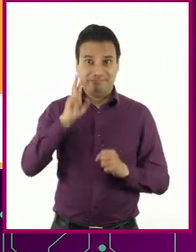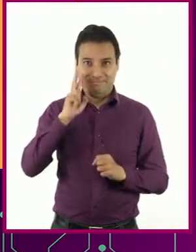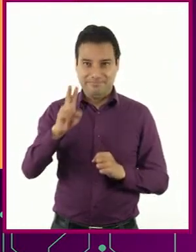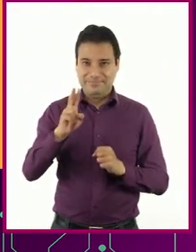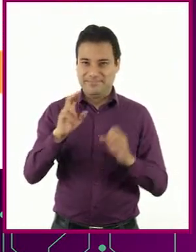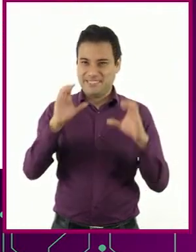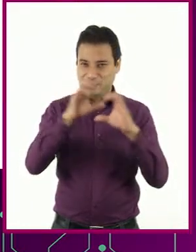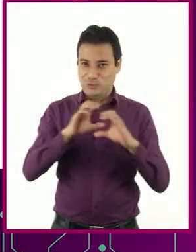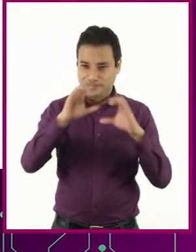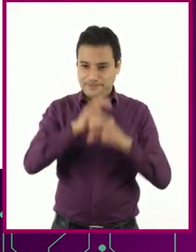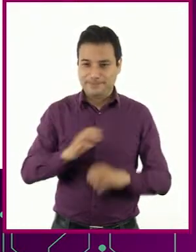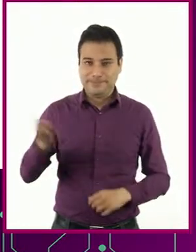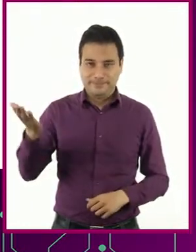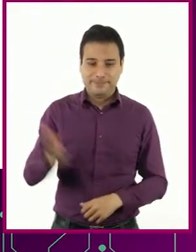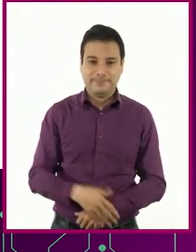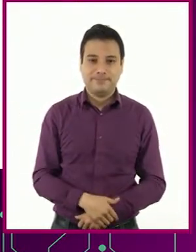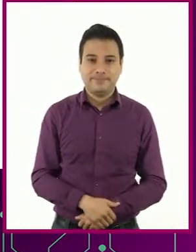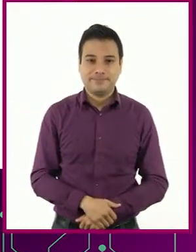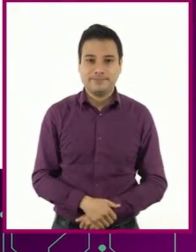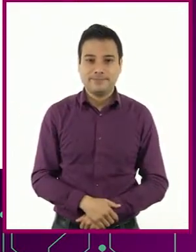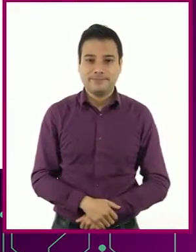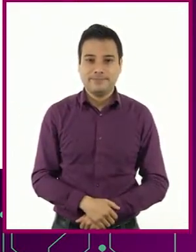siguiente canción.